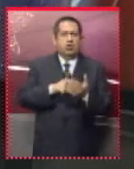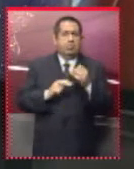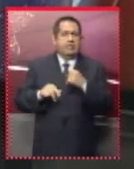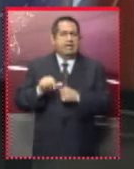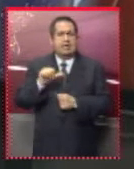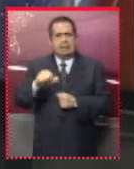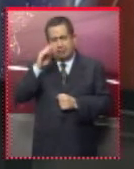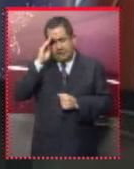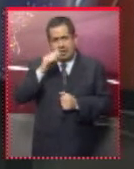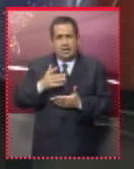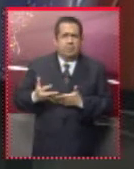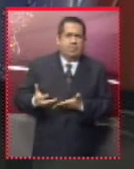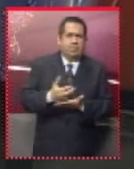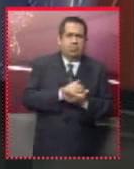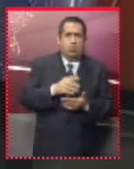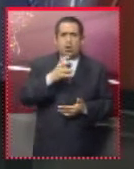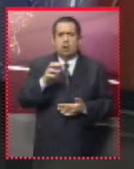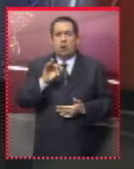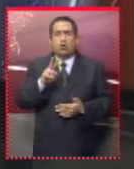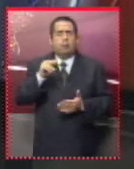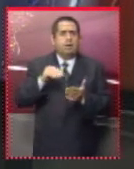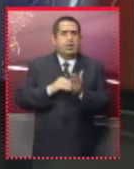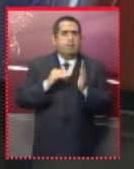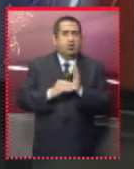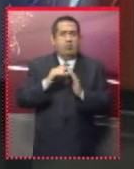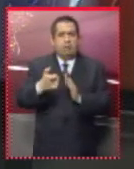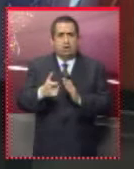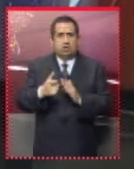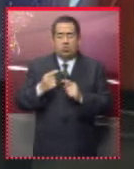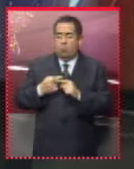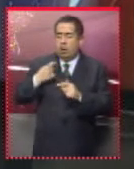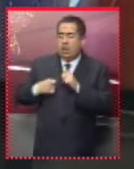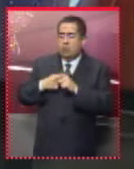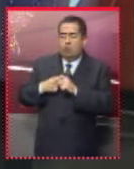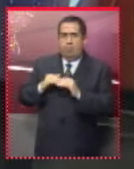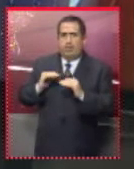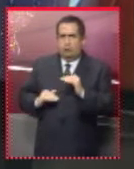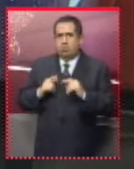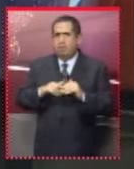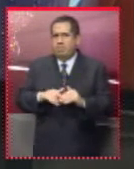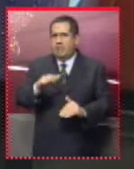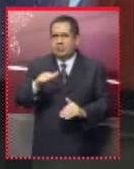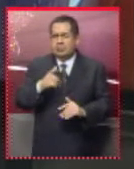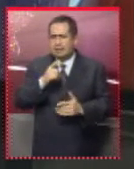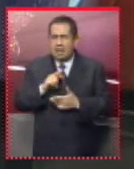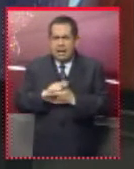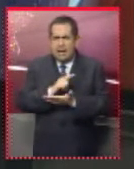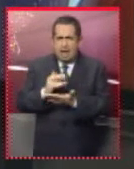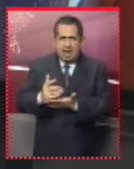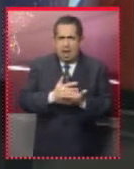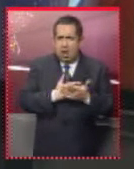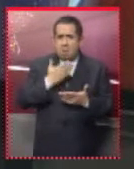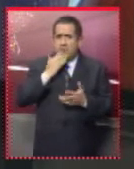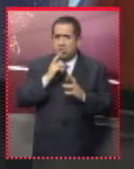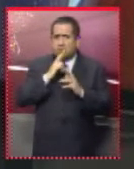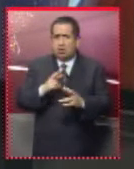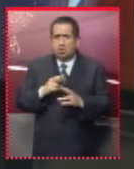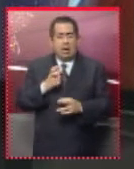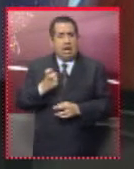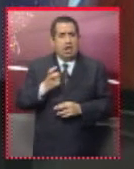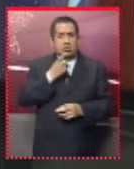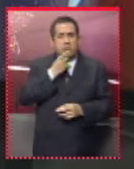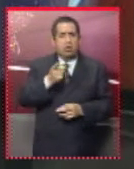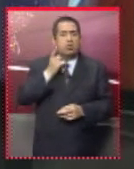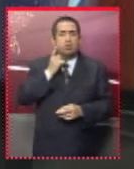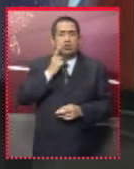recaudar 442,000 millones de pesos más que en 2015, lo que refleja que la reforma hacendaria ha tenido buenos resultados. Así lo destacó el diputado